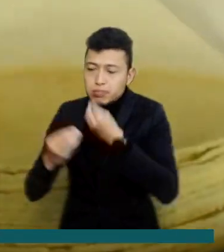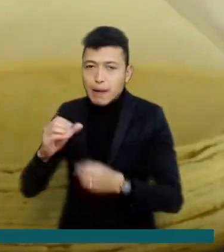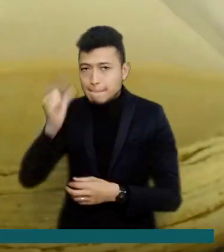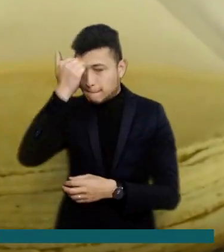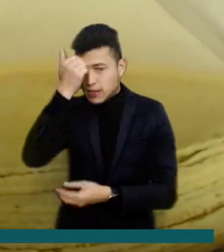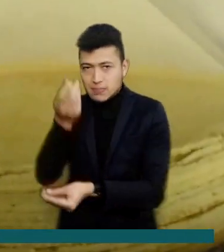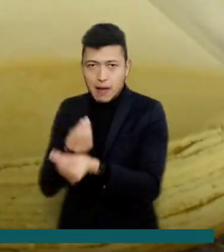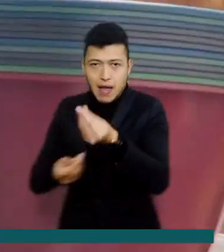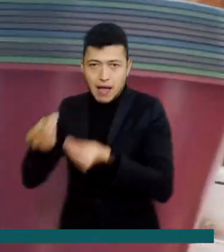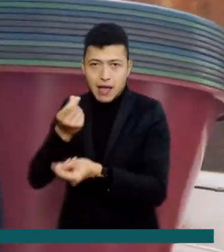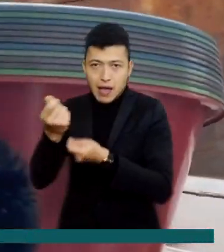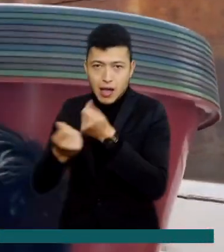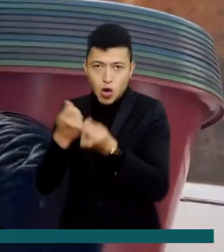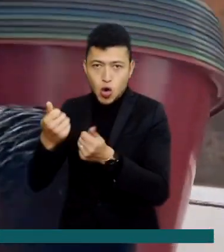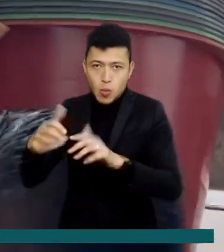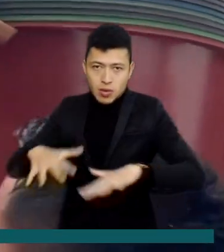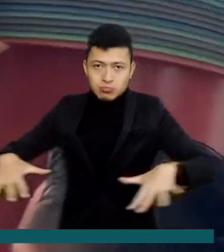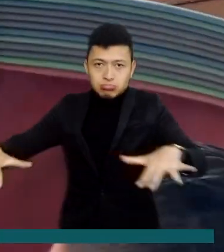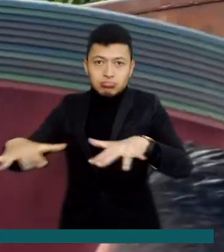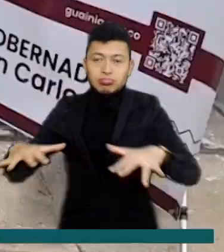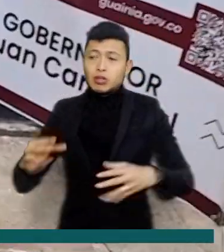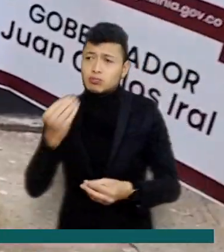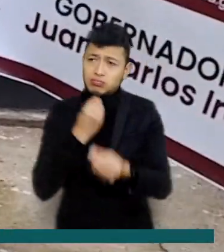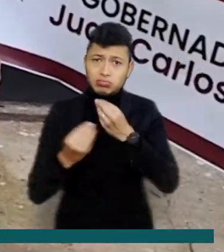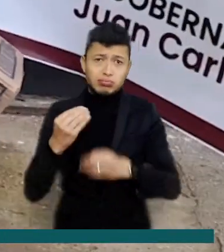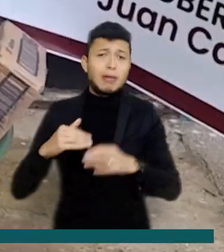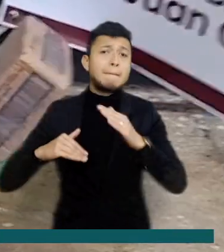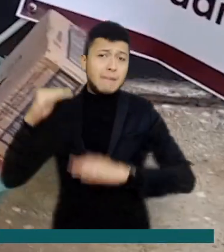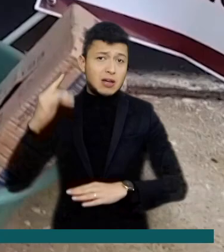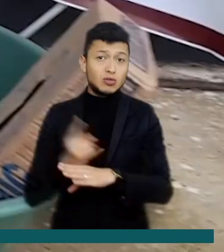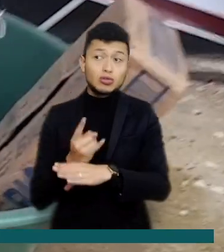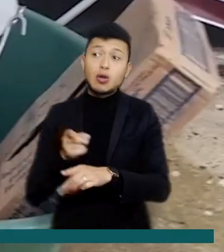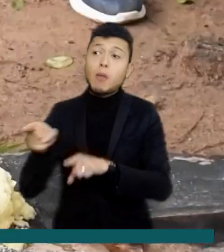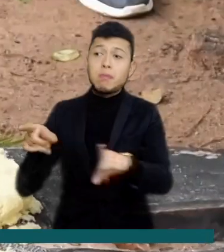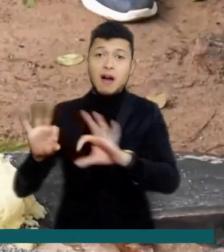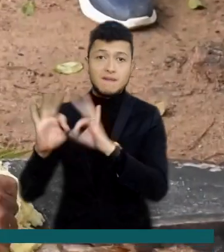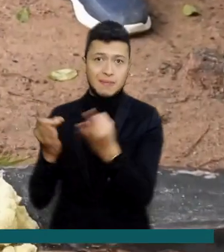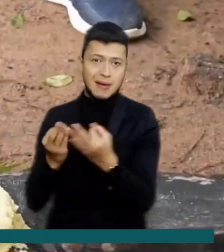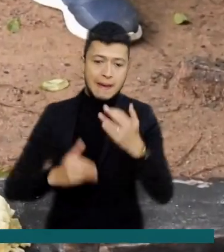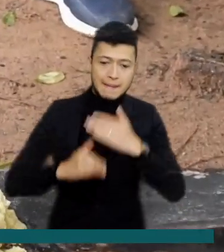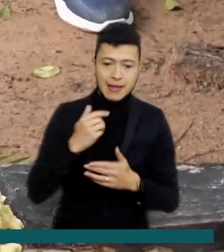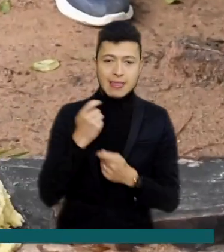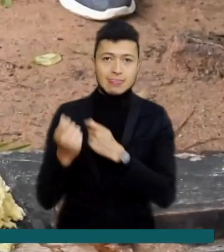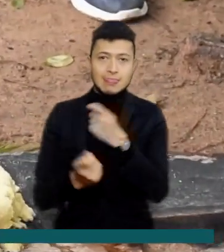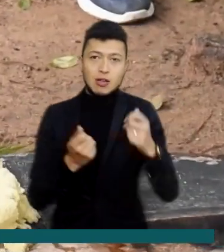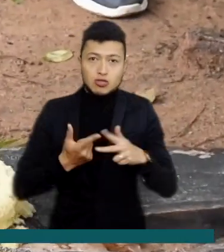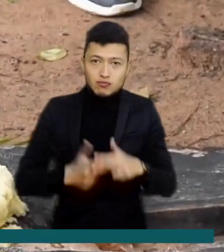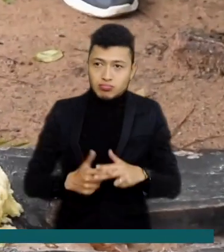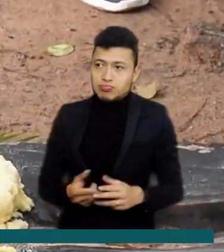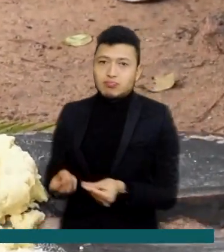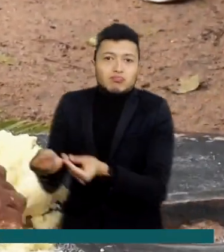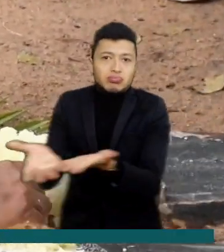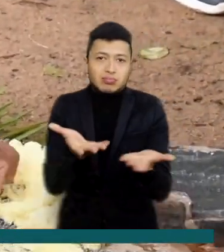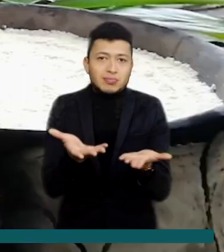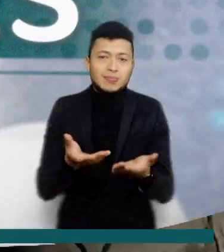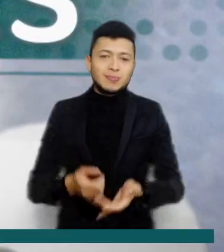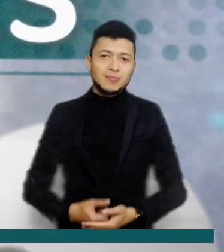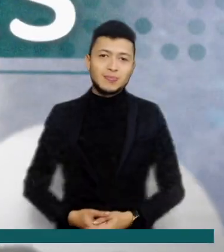economía de la región y uno de los productos más consumidos. Varias familias iniciarán sus nuevos negocios con estos elementos.